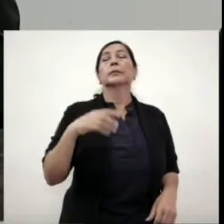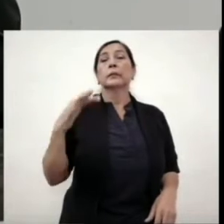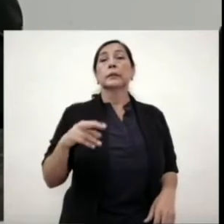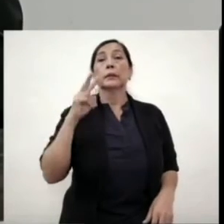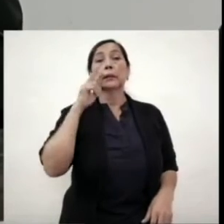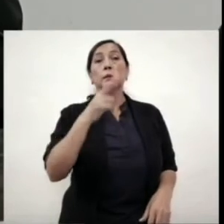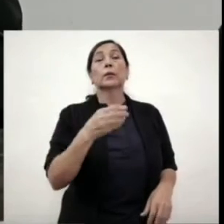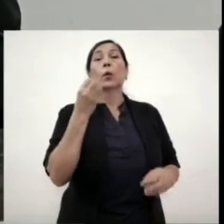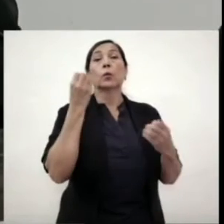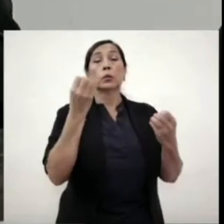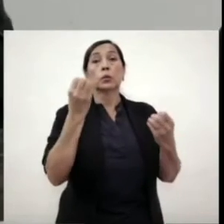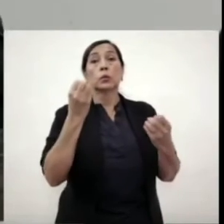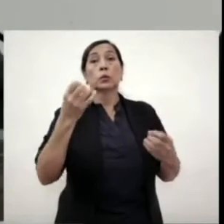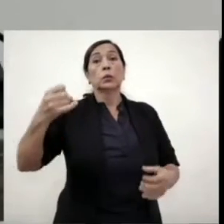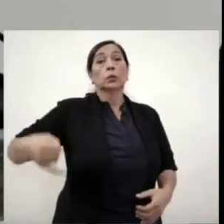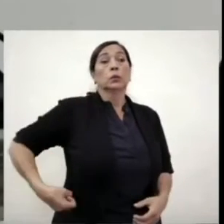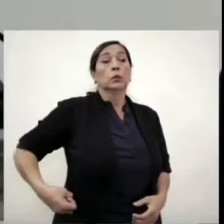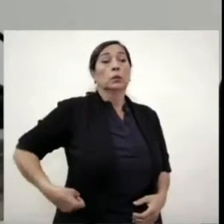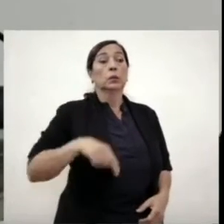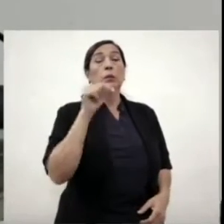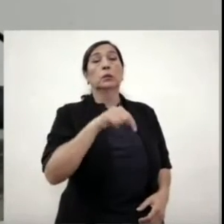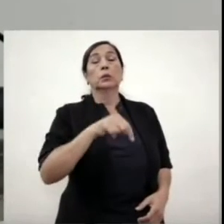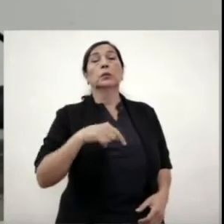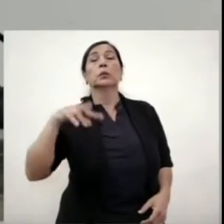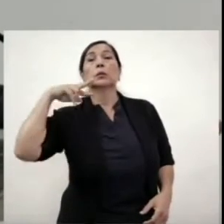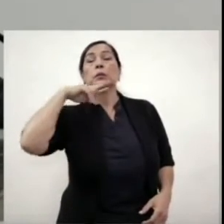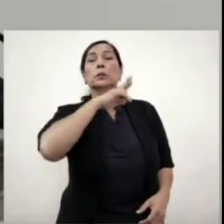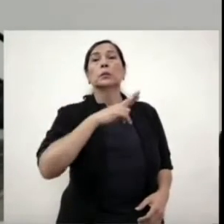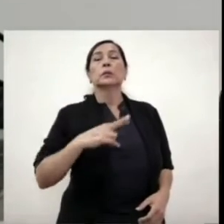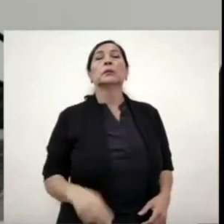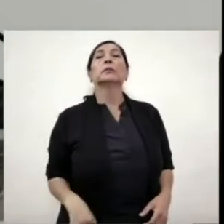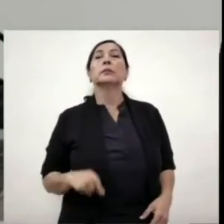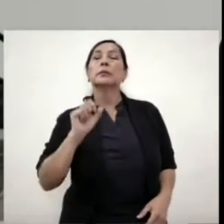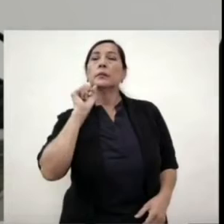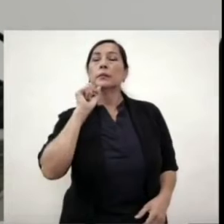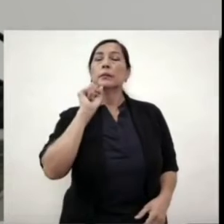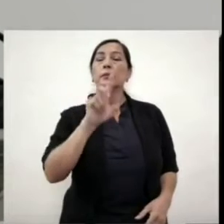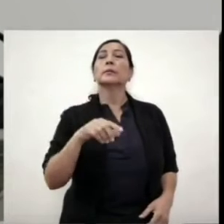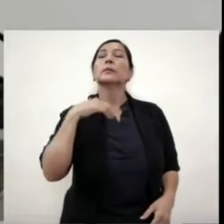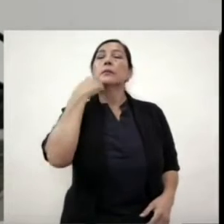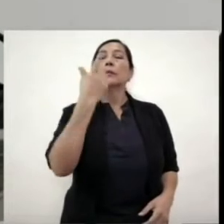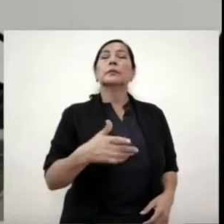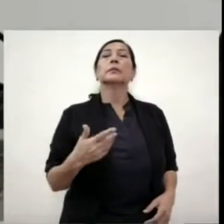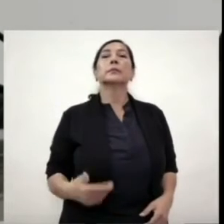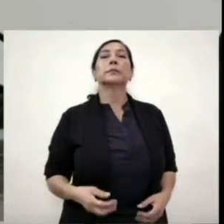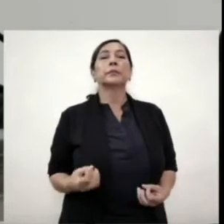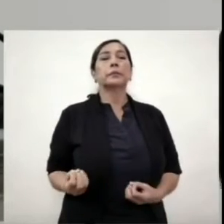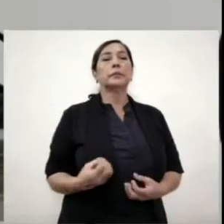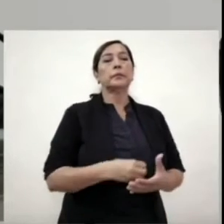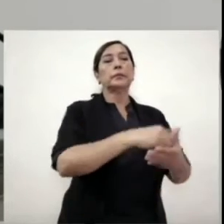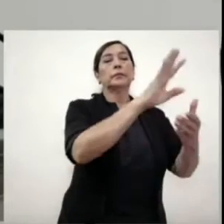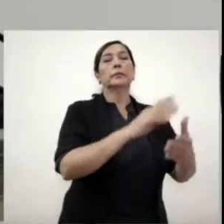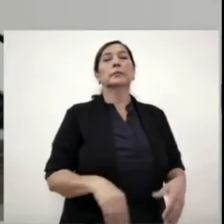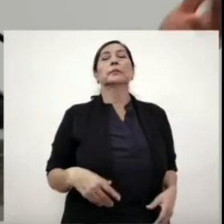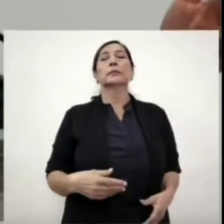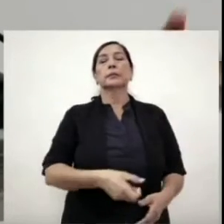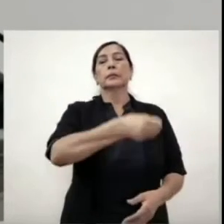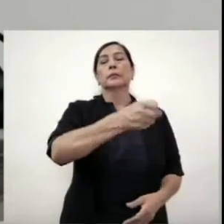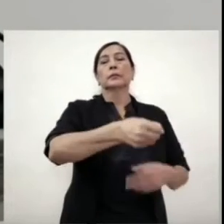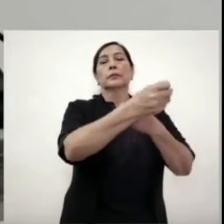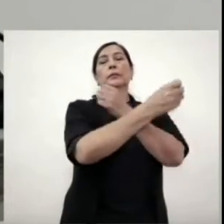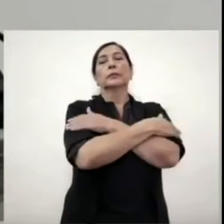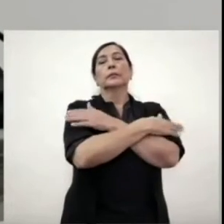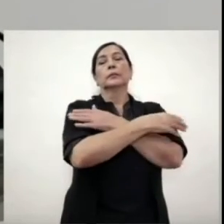Zamora. Tú, todo tu equipo, quiero mandar un saludo también a la presidenta del DIF estatal por todo el apoyo y todo el